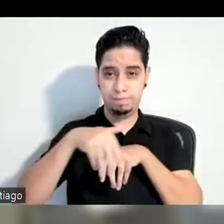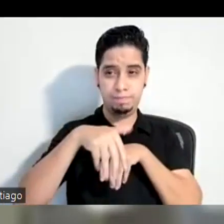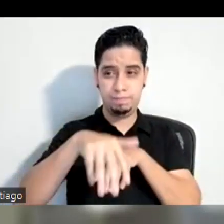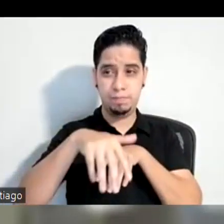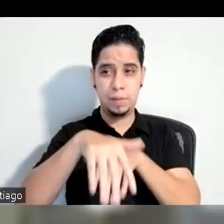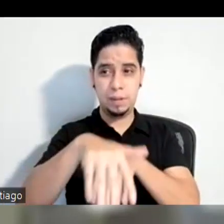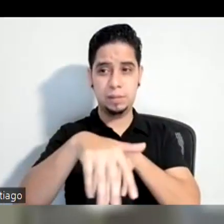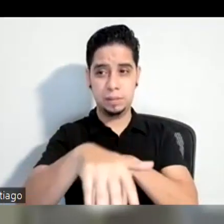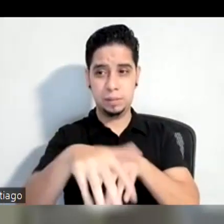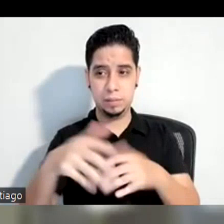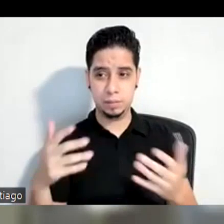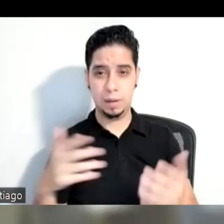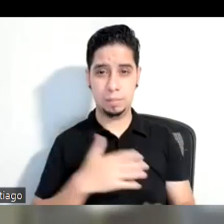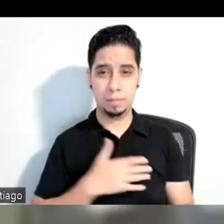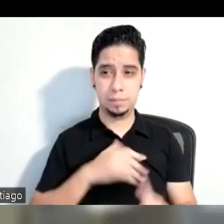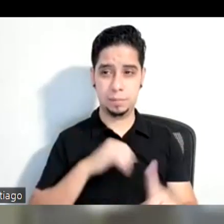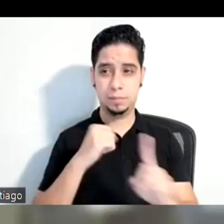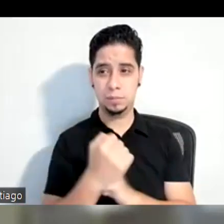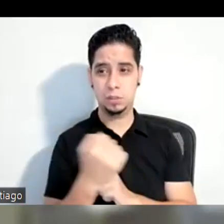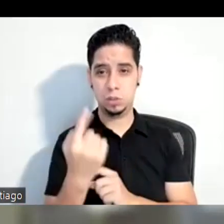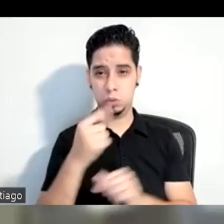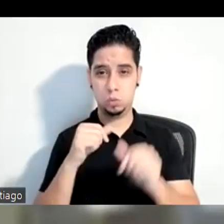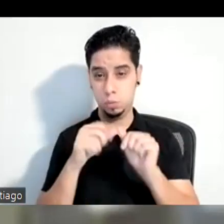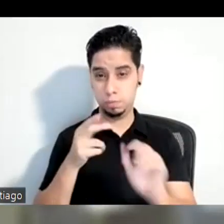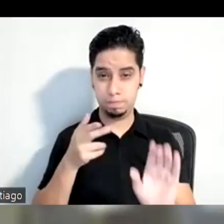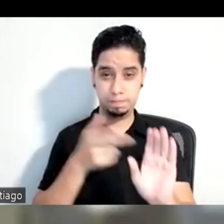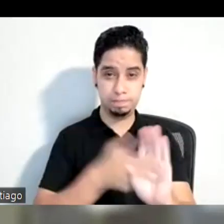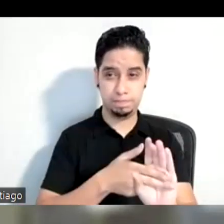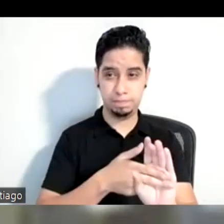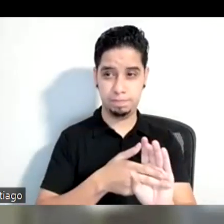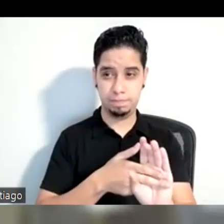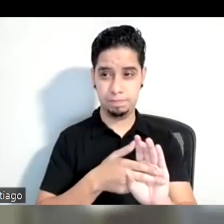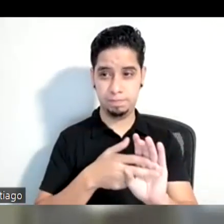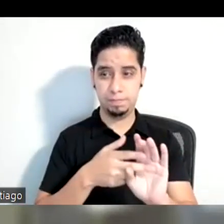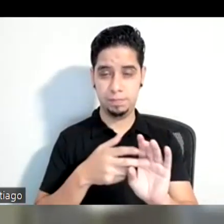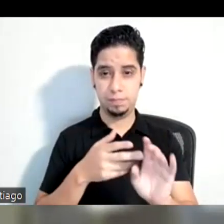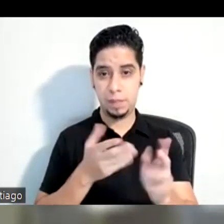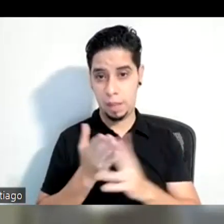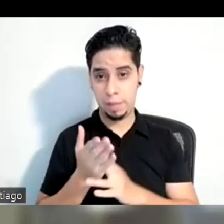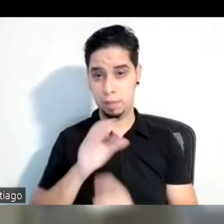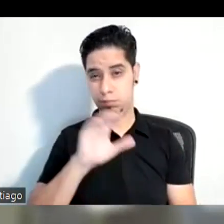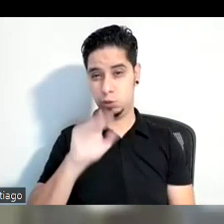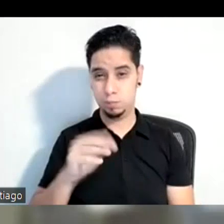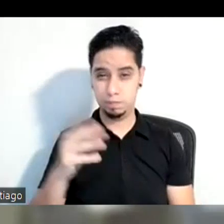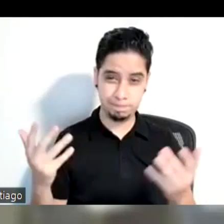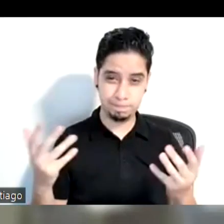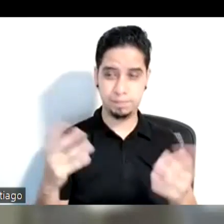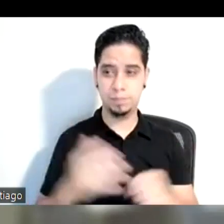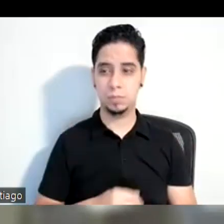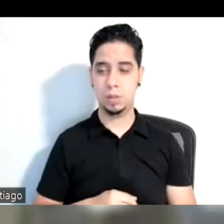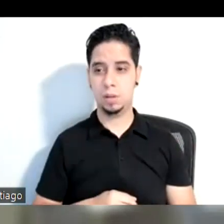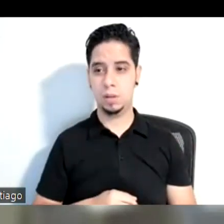y todo, pues en mi casa yo seguí participando desde Zoom. Así que, pues no sé, esto de